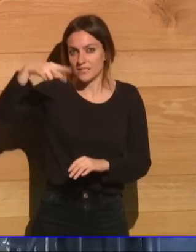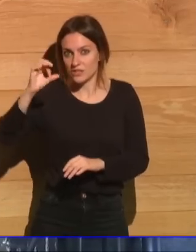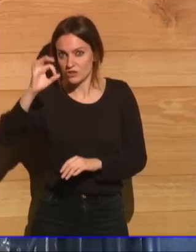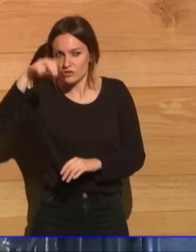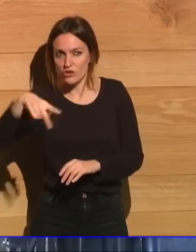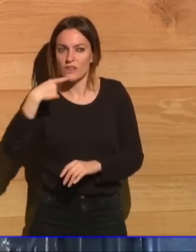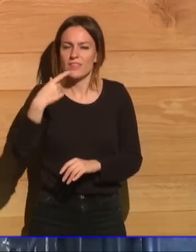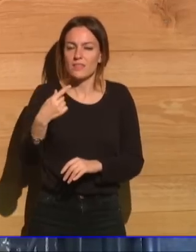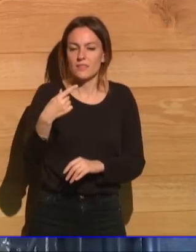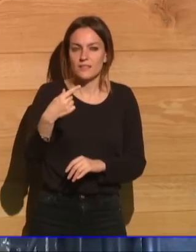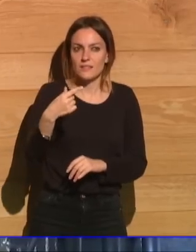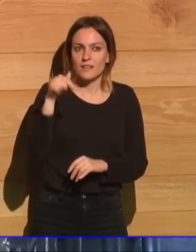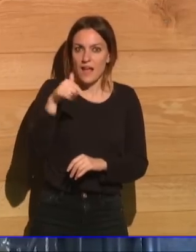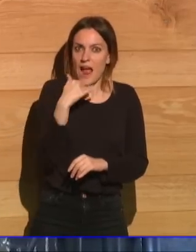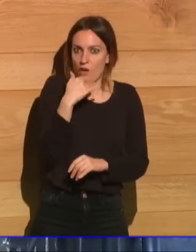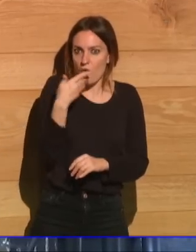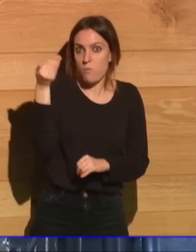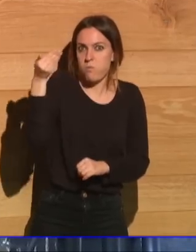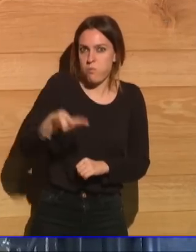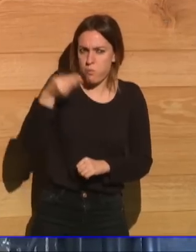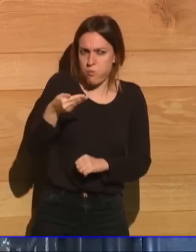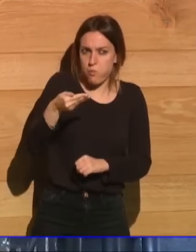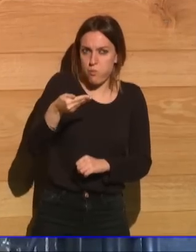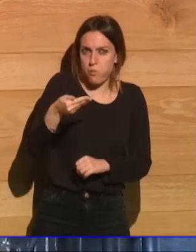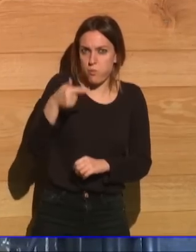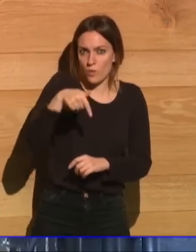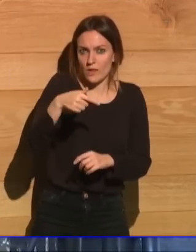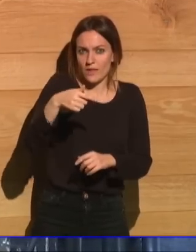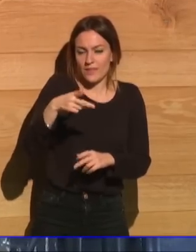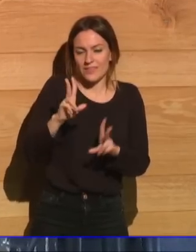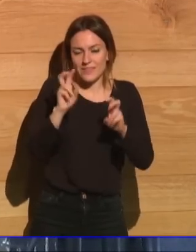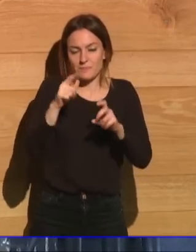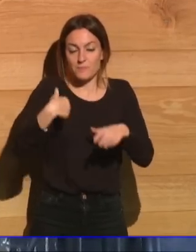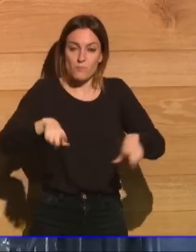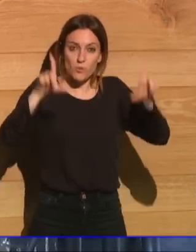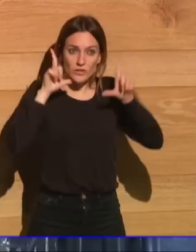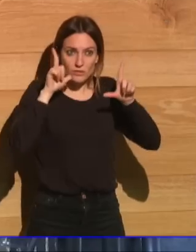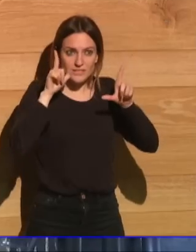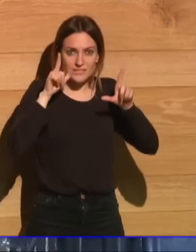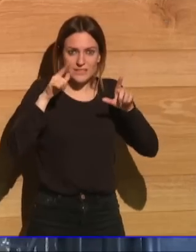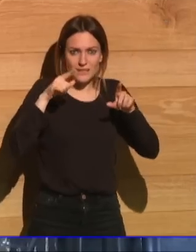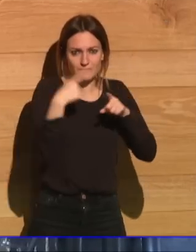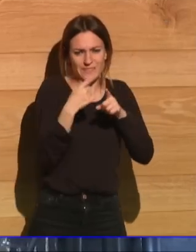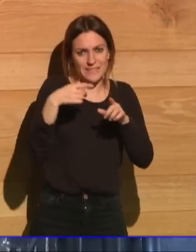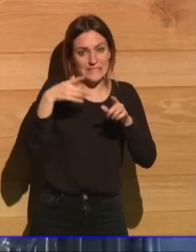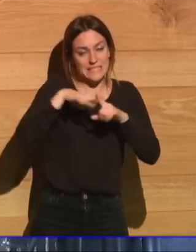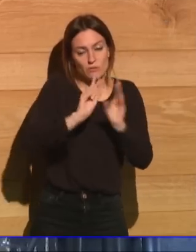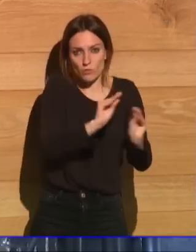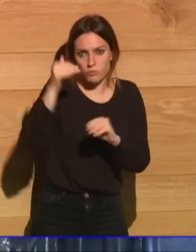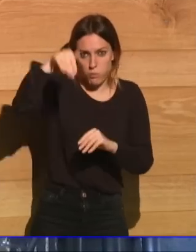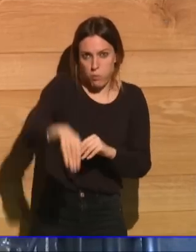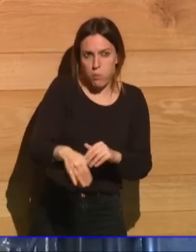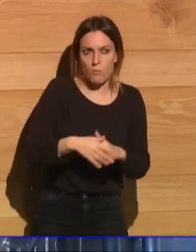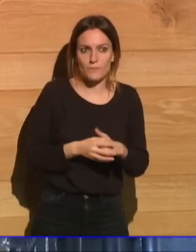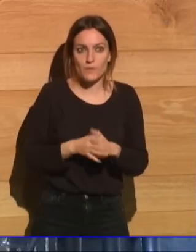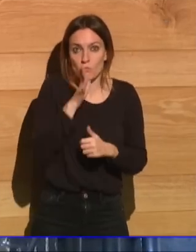todo es que eso sería el highlight del descenso a los infiernos del protagonista o del malo, porque eso se